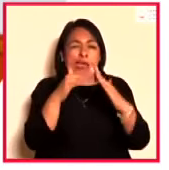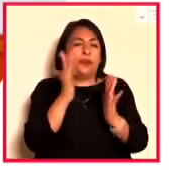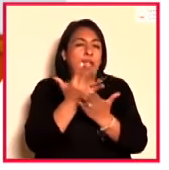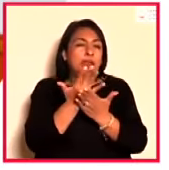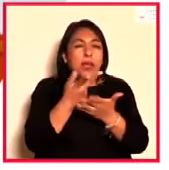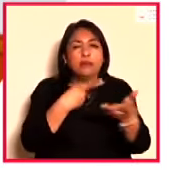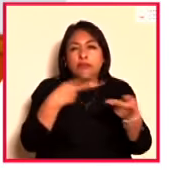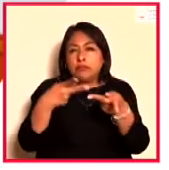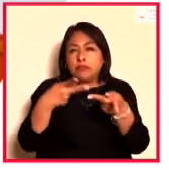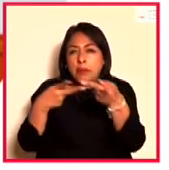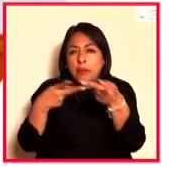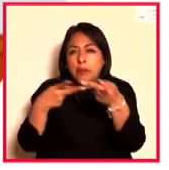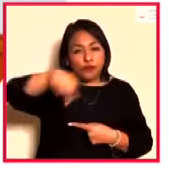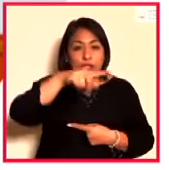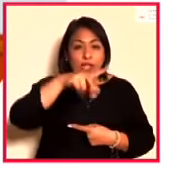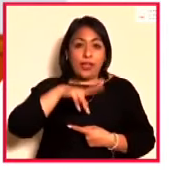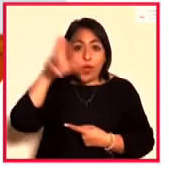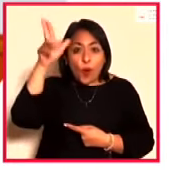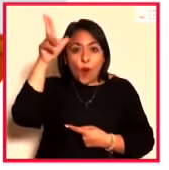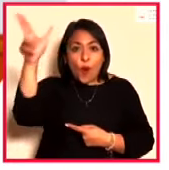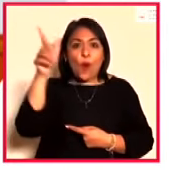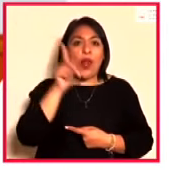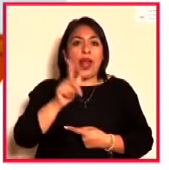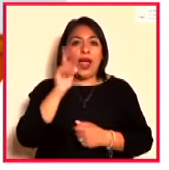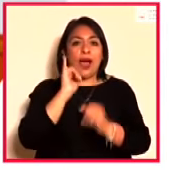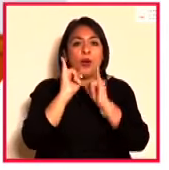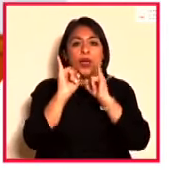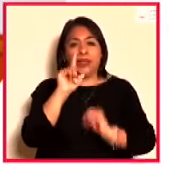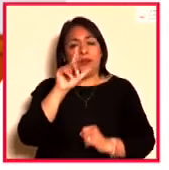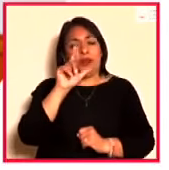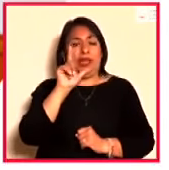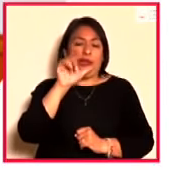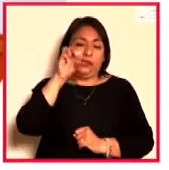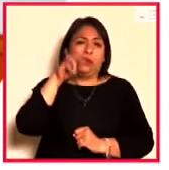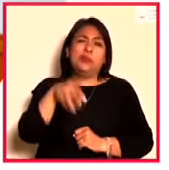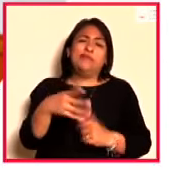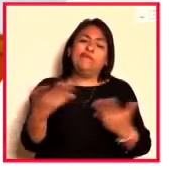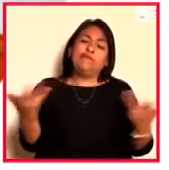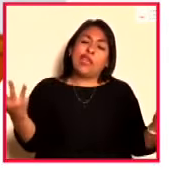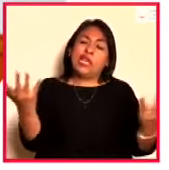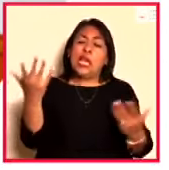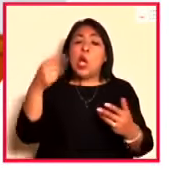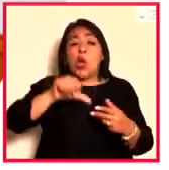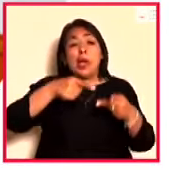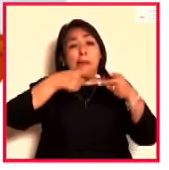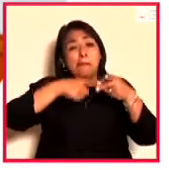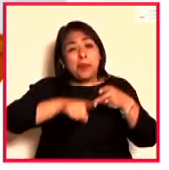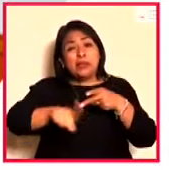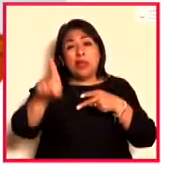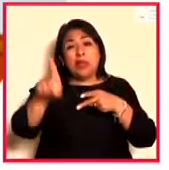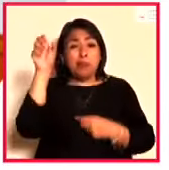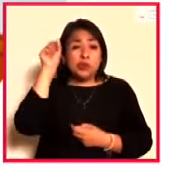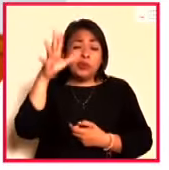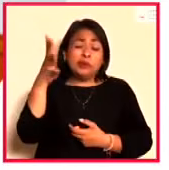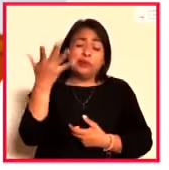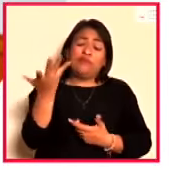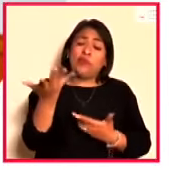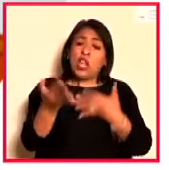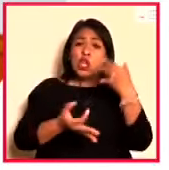ustedes. Hola, Laura Regis, en la traducción de lenguas de señas mexicana. Y qué pena arrancar esas transmisiones en vivo con una